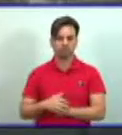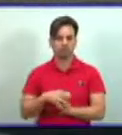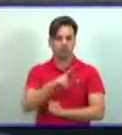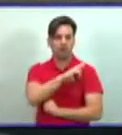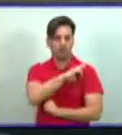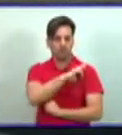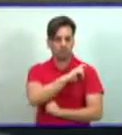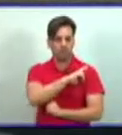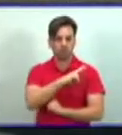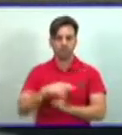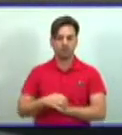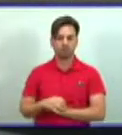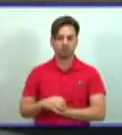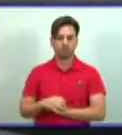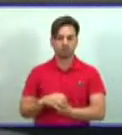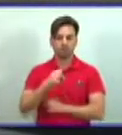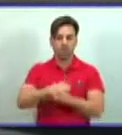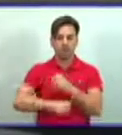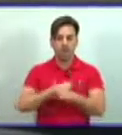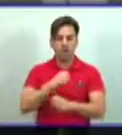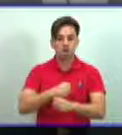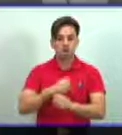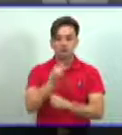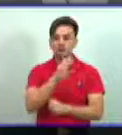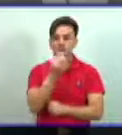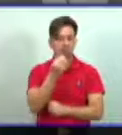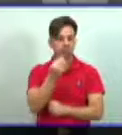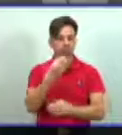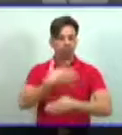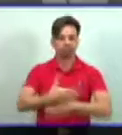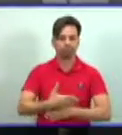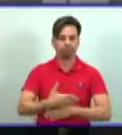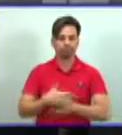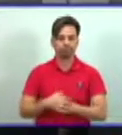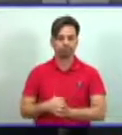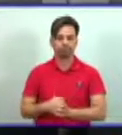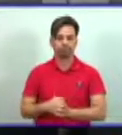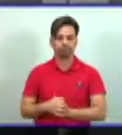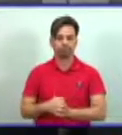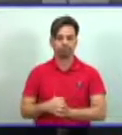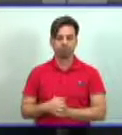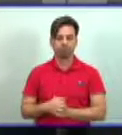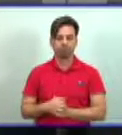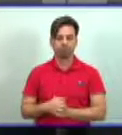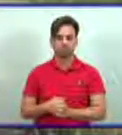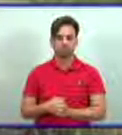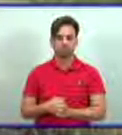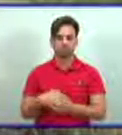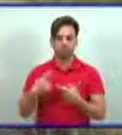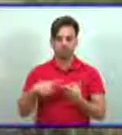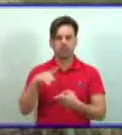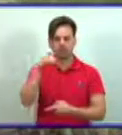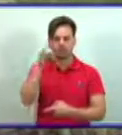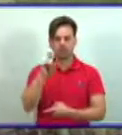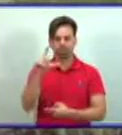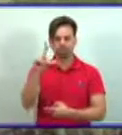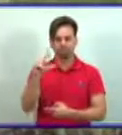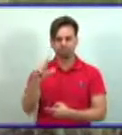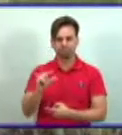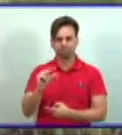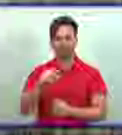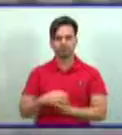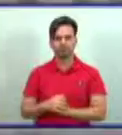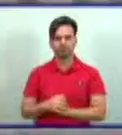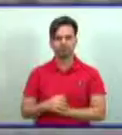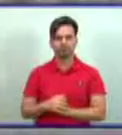uso es prácticamente inevitable. Podemos tratar que el impacto que produce sobre el planeta sea menor. Y por último,